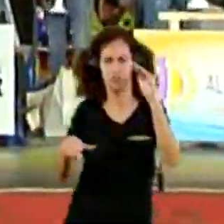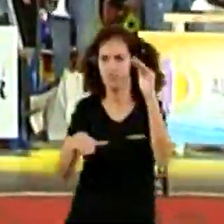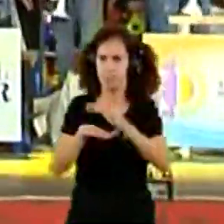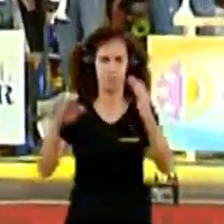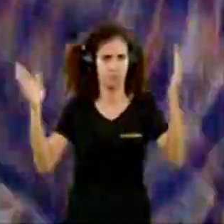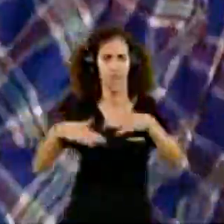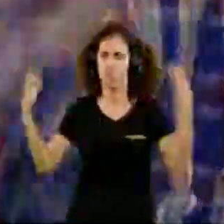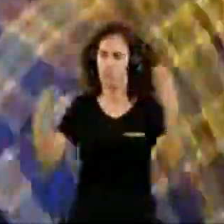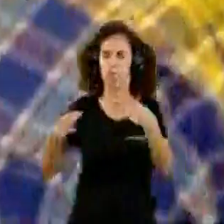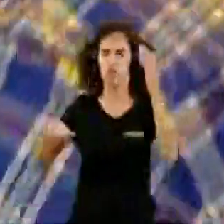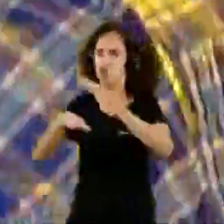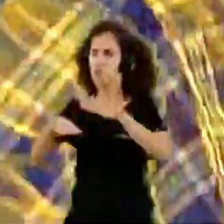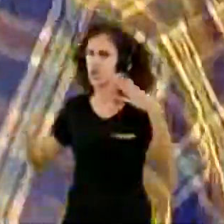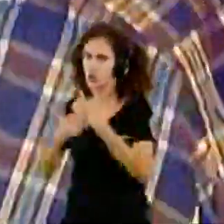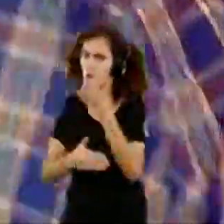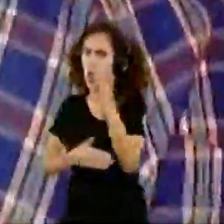Cumplimos todos o nadie.